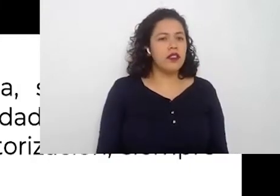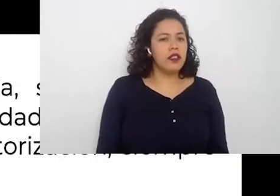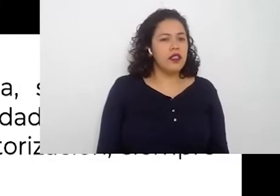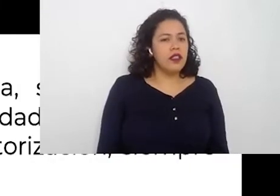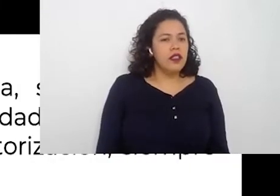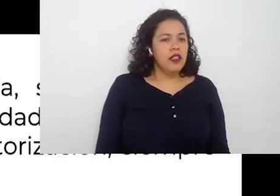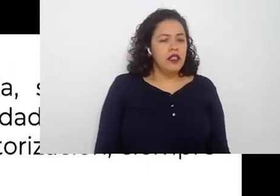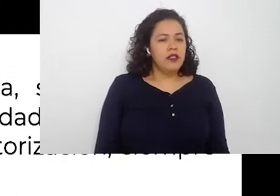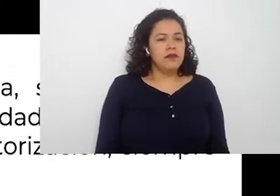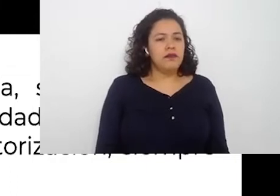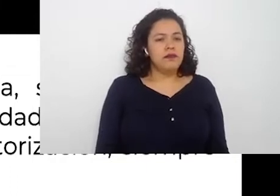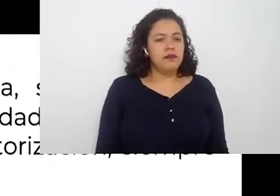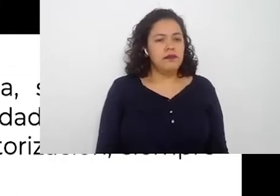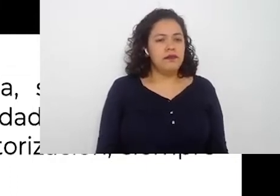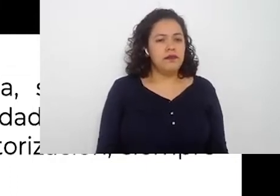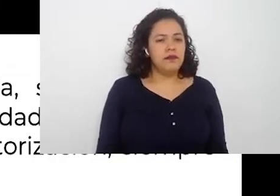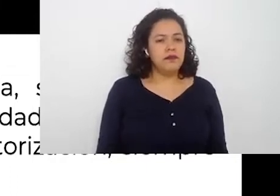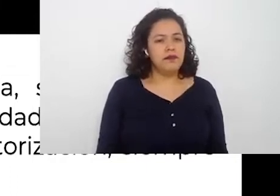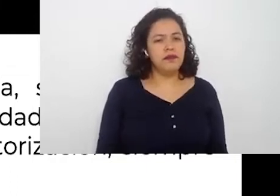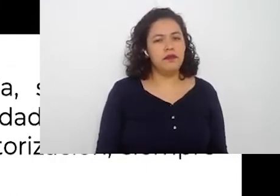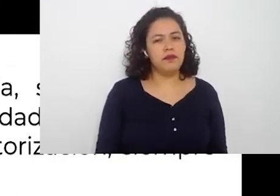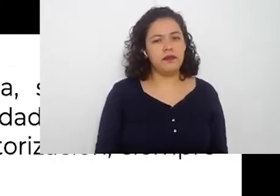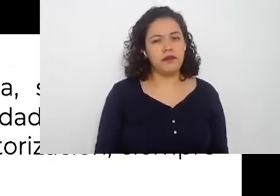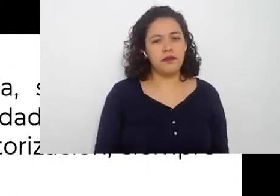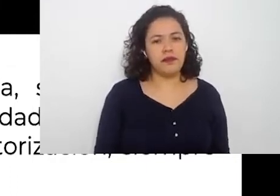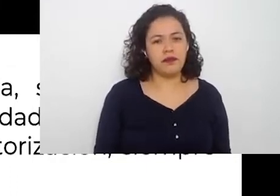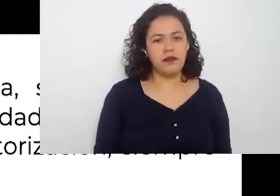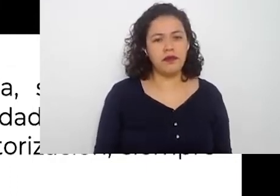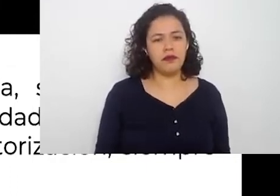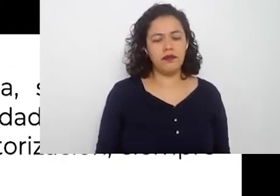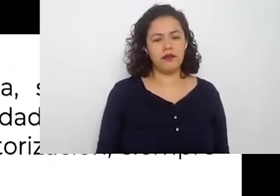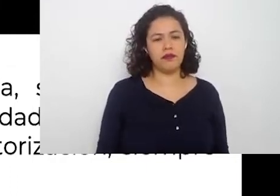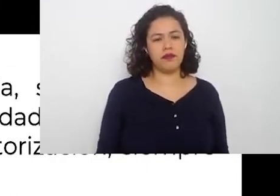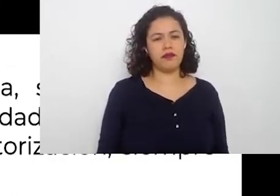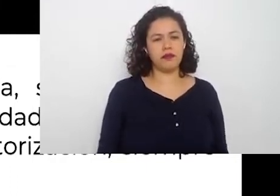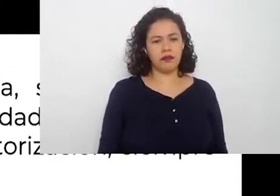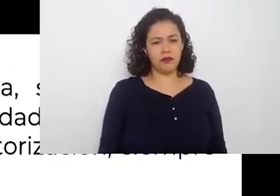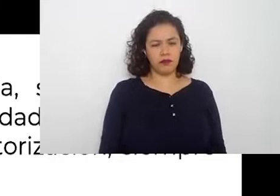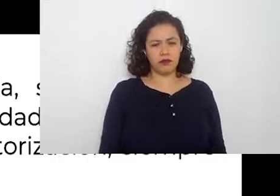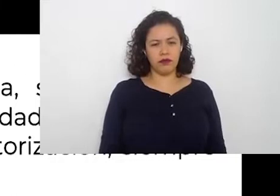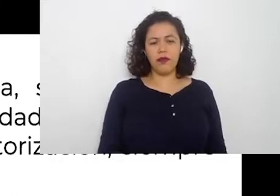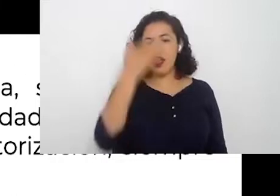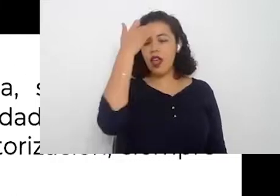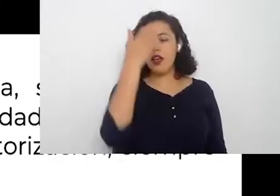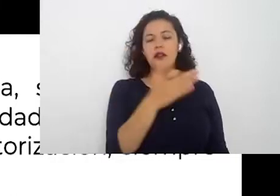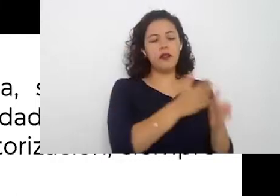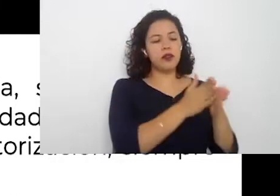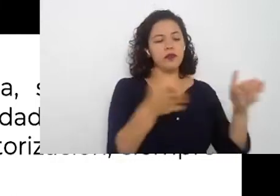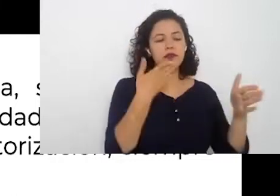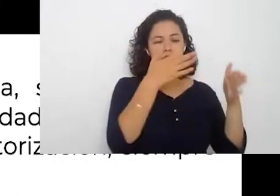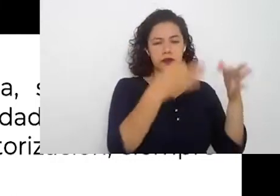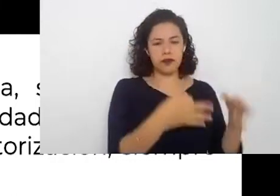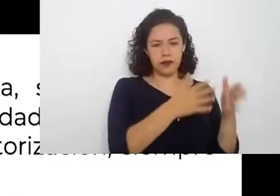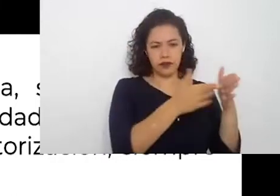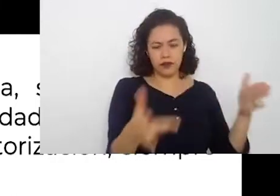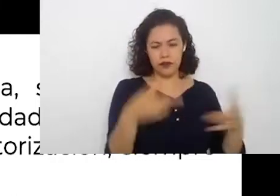Y nos vamos a la parte de lo que es la vigencia de la donataria. Esto a veces